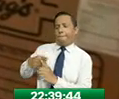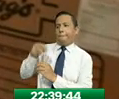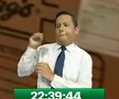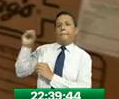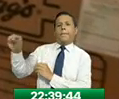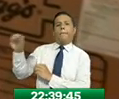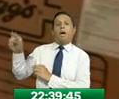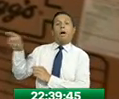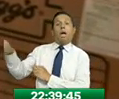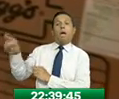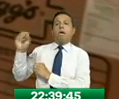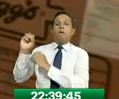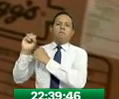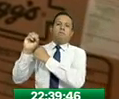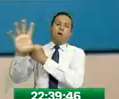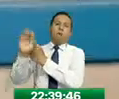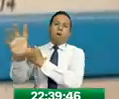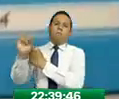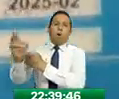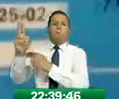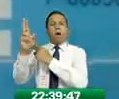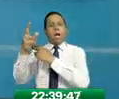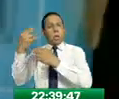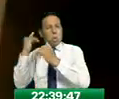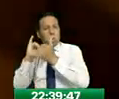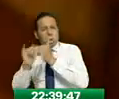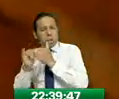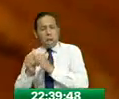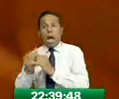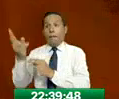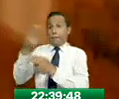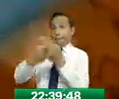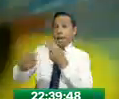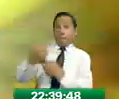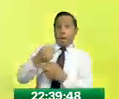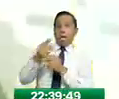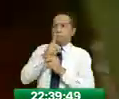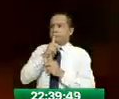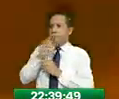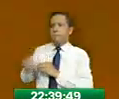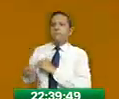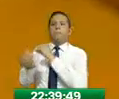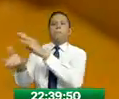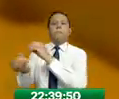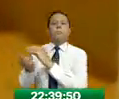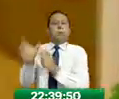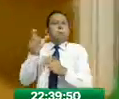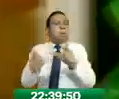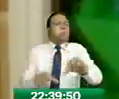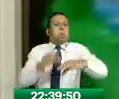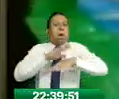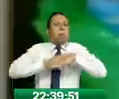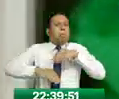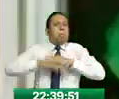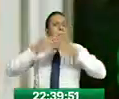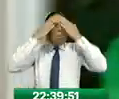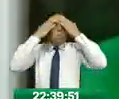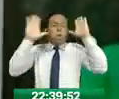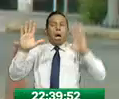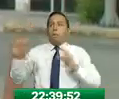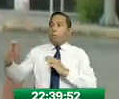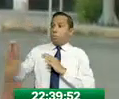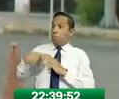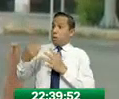más convenientes del mercado. De ahí lo atractivo del negocio para quien supuestamente sin saber la procedencia compraban mercadería